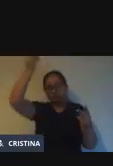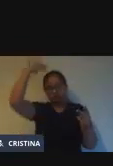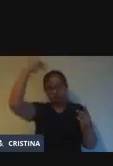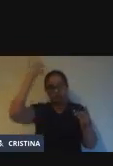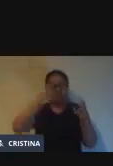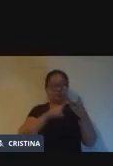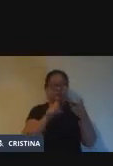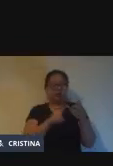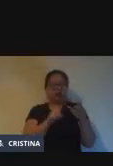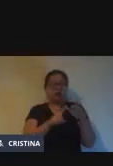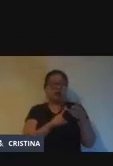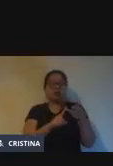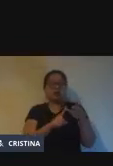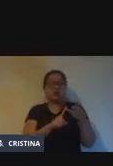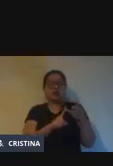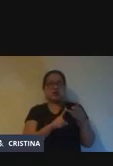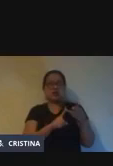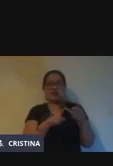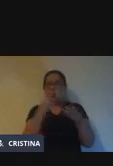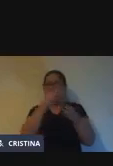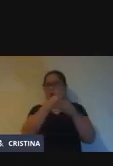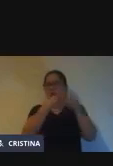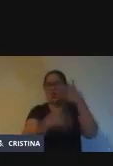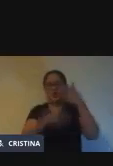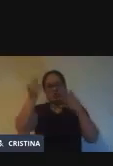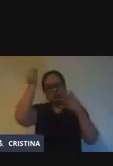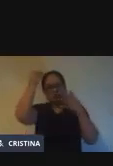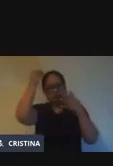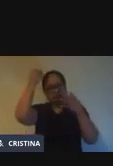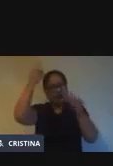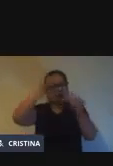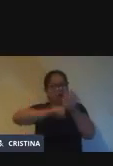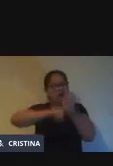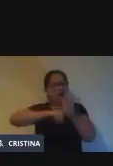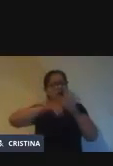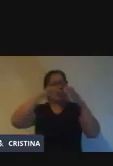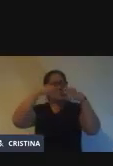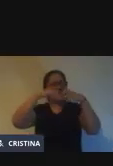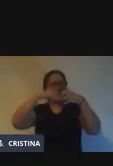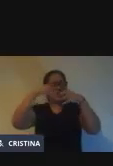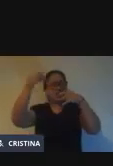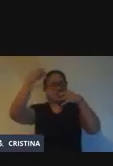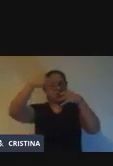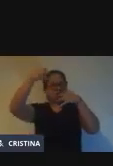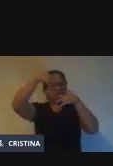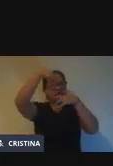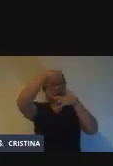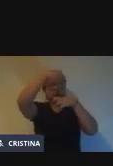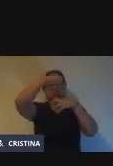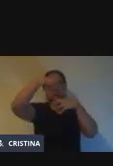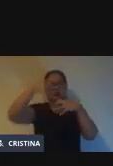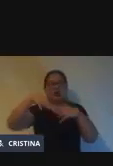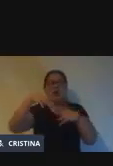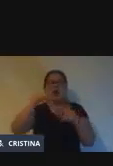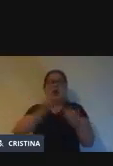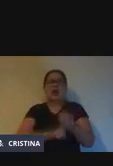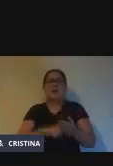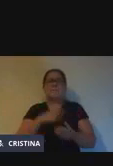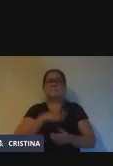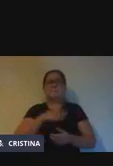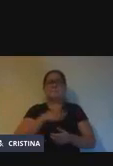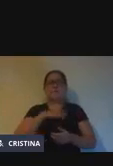externo y nosotros somos otro, ¿no? Es uno solo. Y entonces dentro de nuestro cerebro vive la psique, nuestra